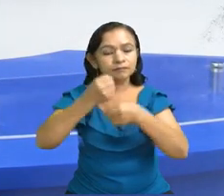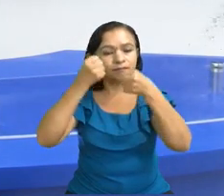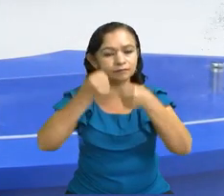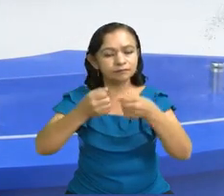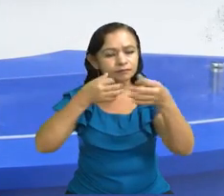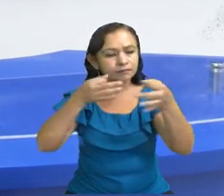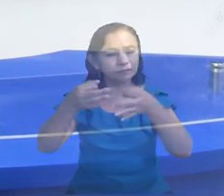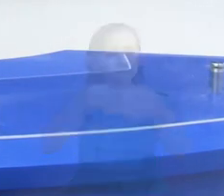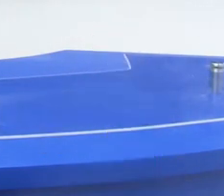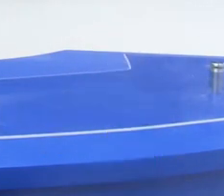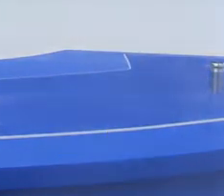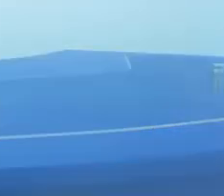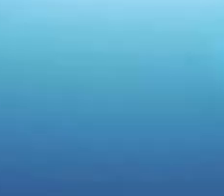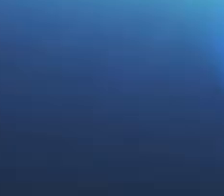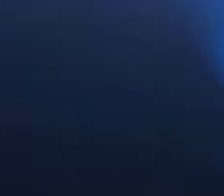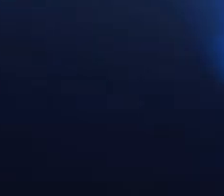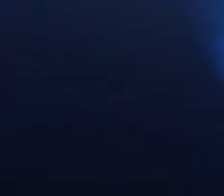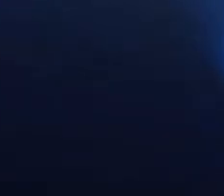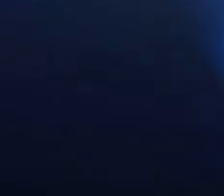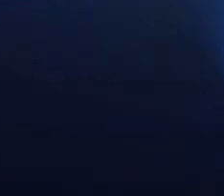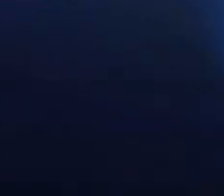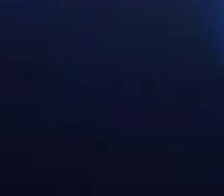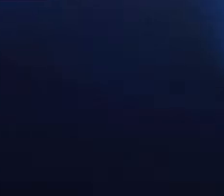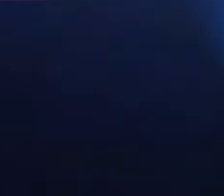nos informa.